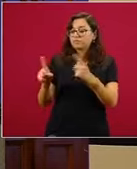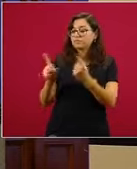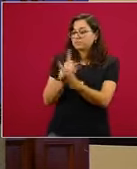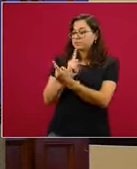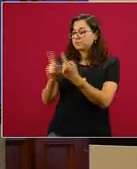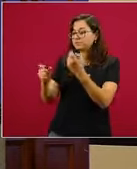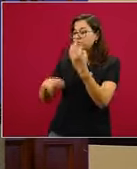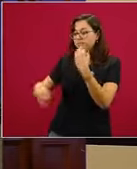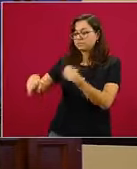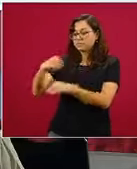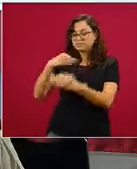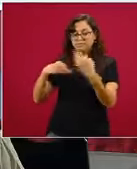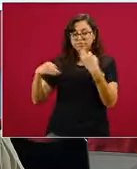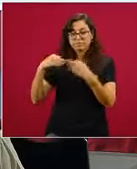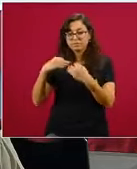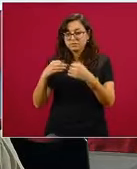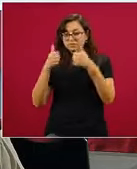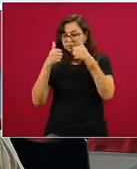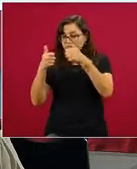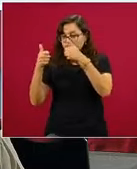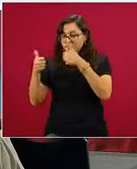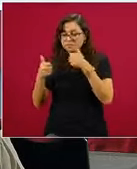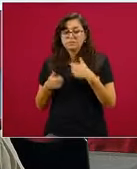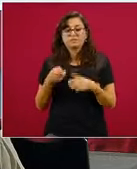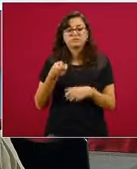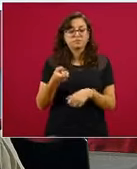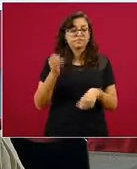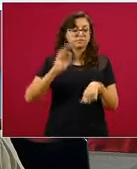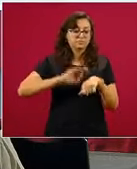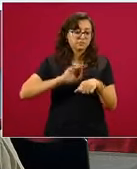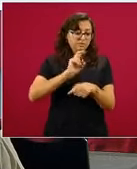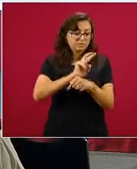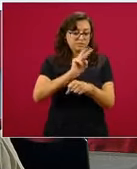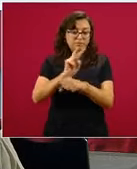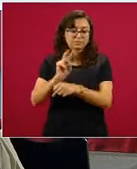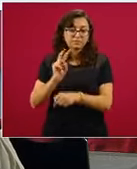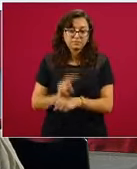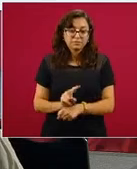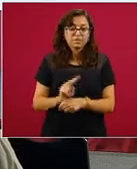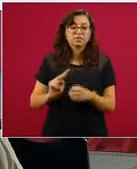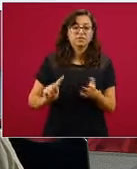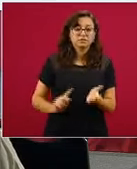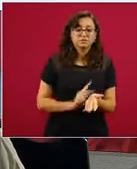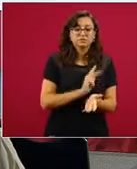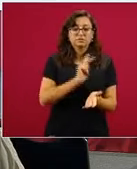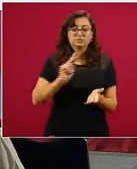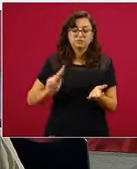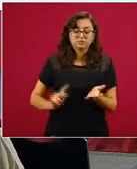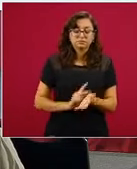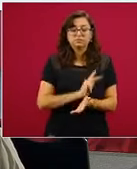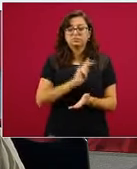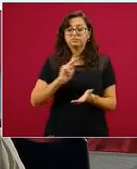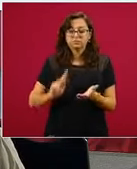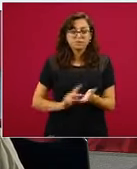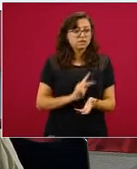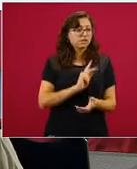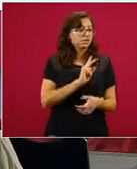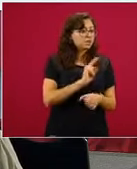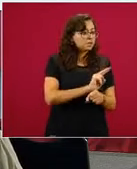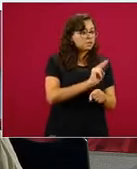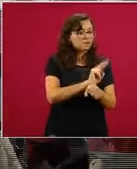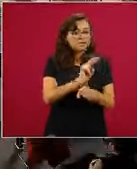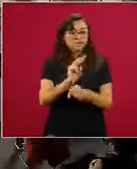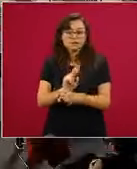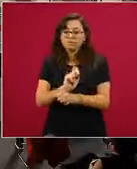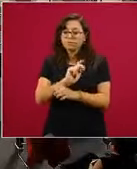a mi alrededor. La farmacovigilancia también, el estar estudiando estas reacciones. Este